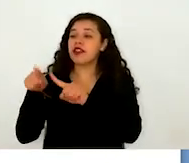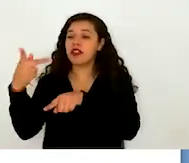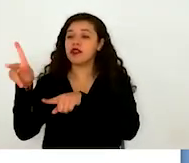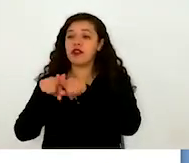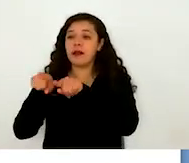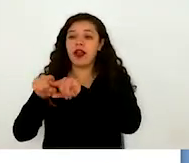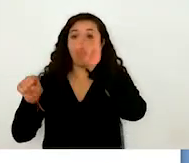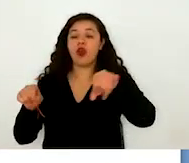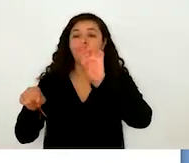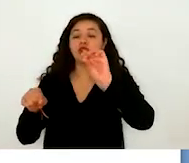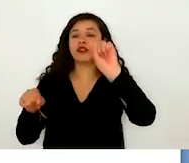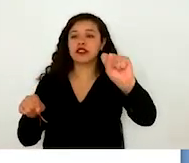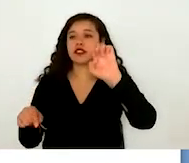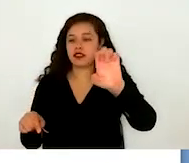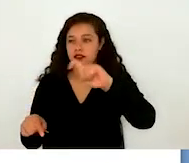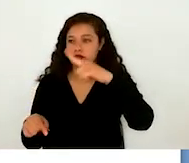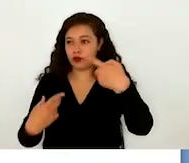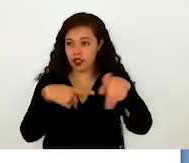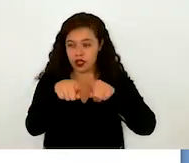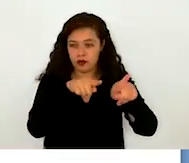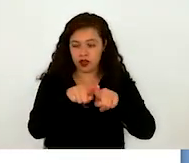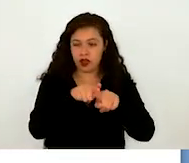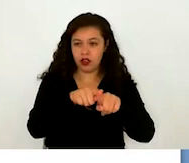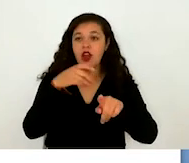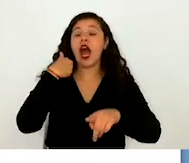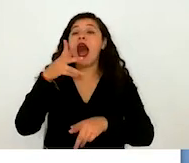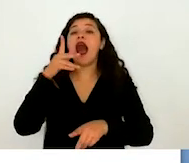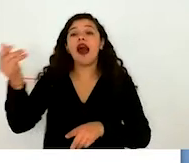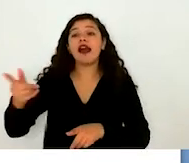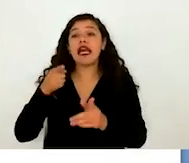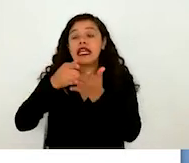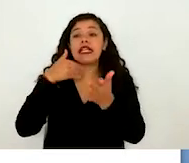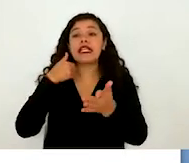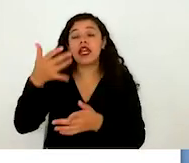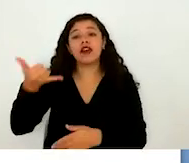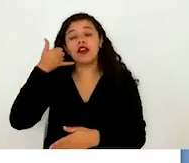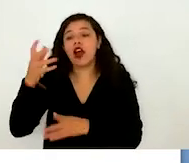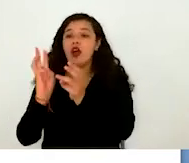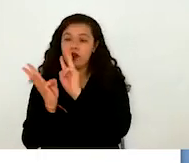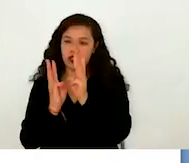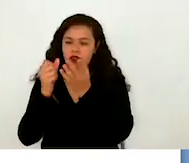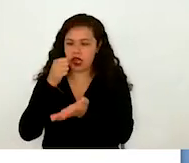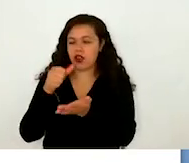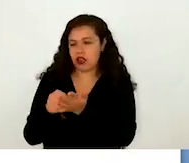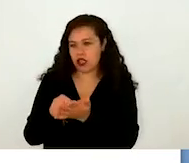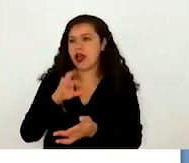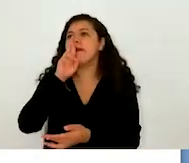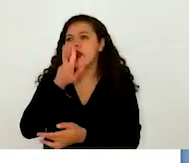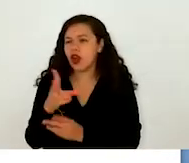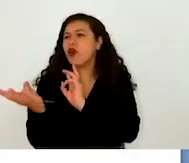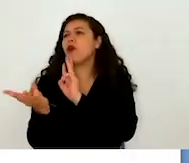y que que si quería ir le hablara por teléfono o whatsapp o carta preferiblemente mente